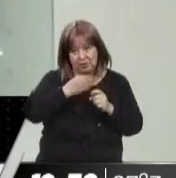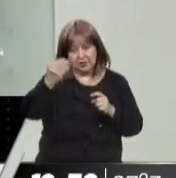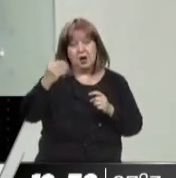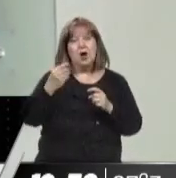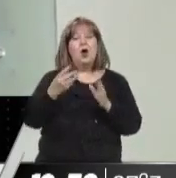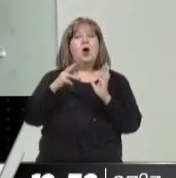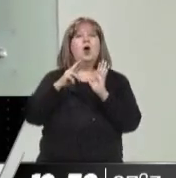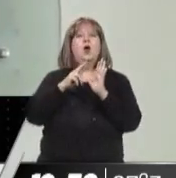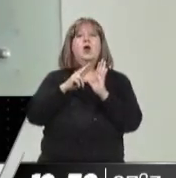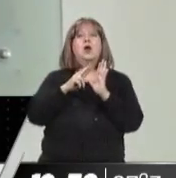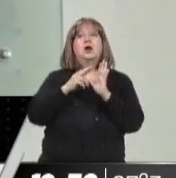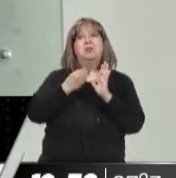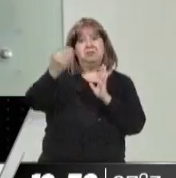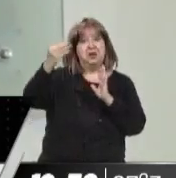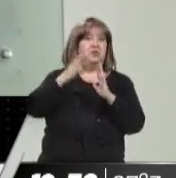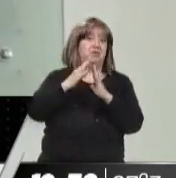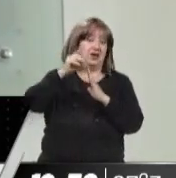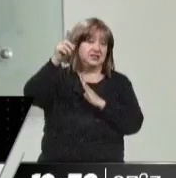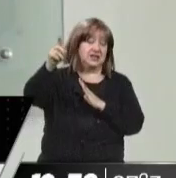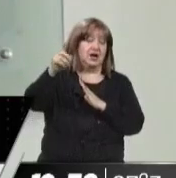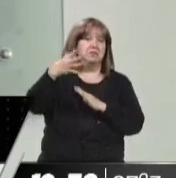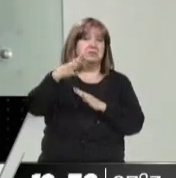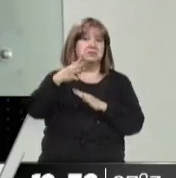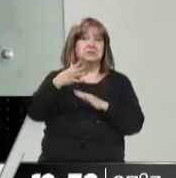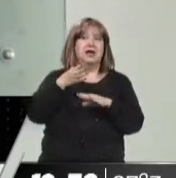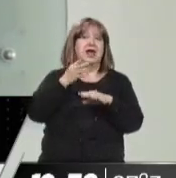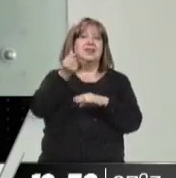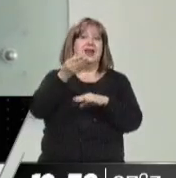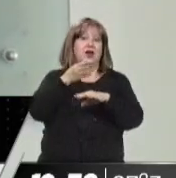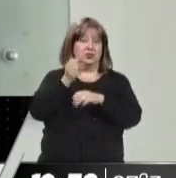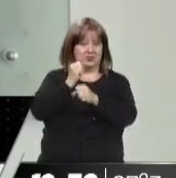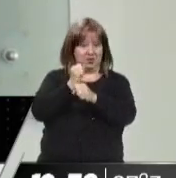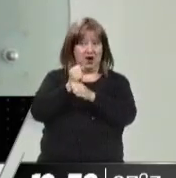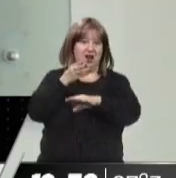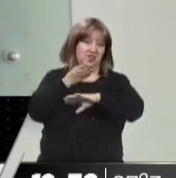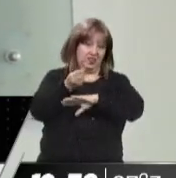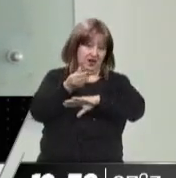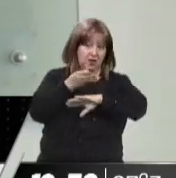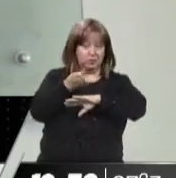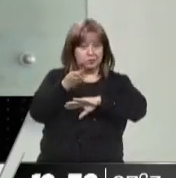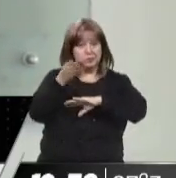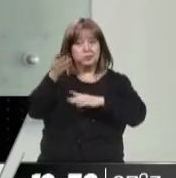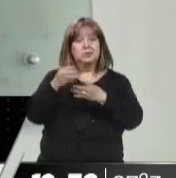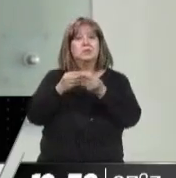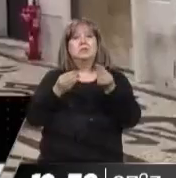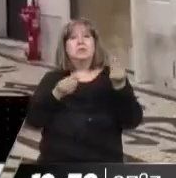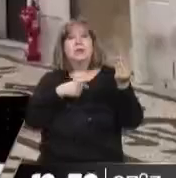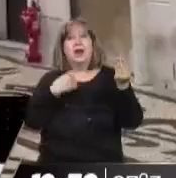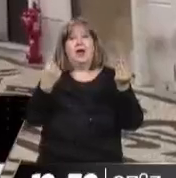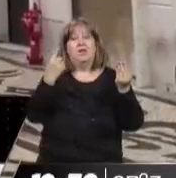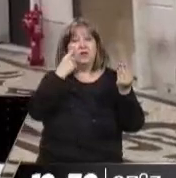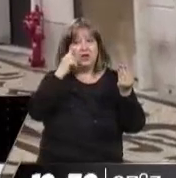residencias no lucrativas, tener unos ingresos que le permiten, digamos, mantenerse